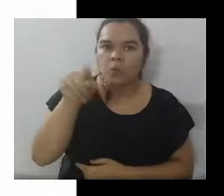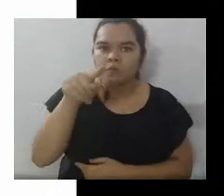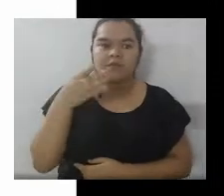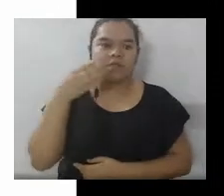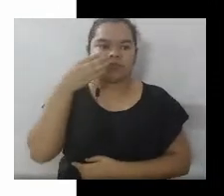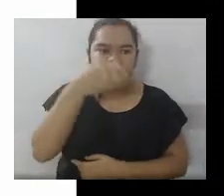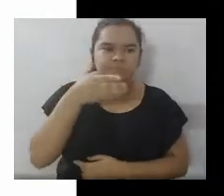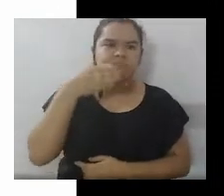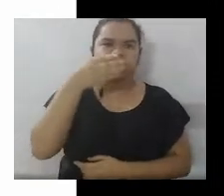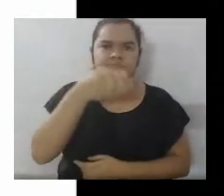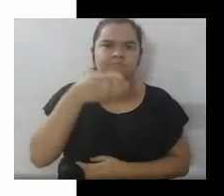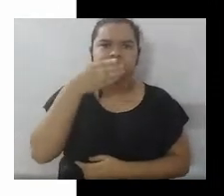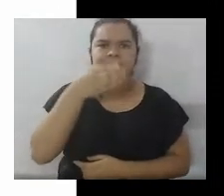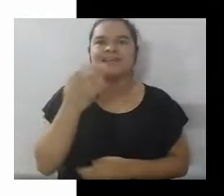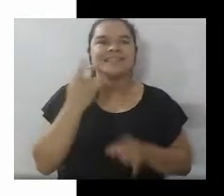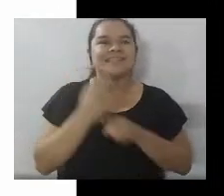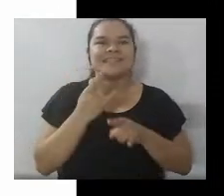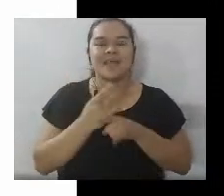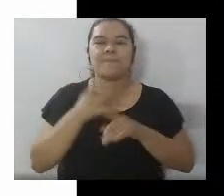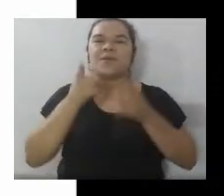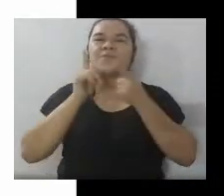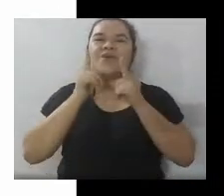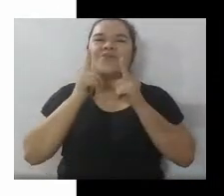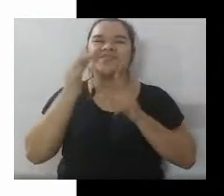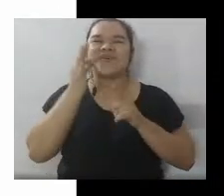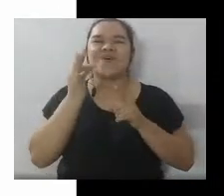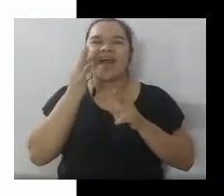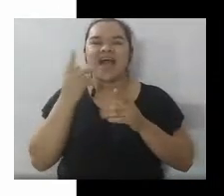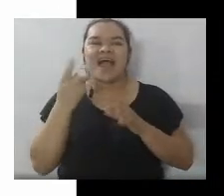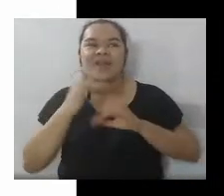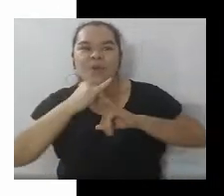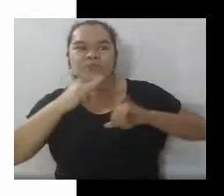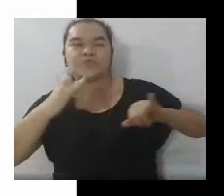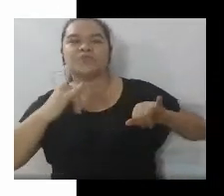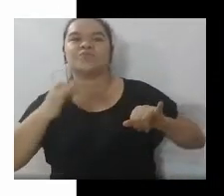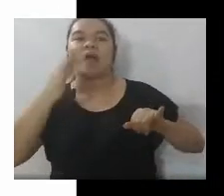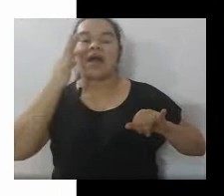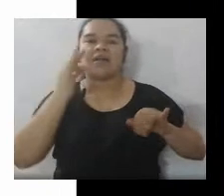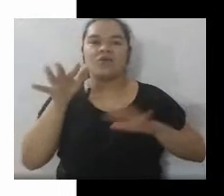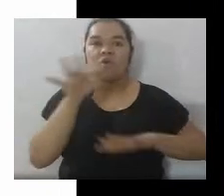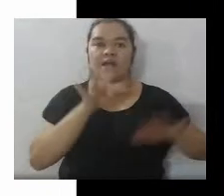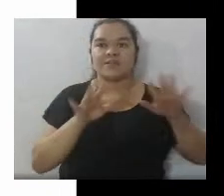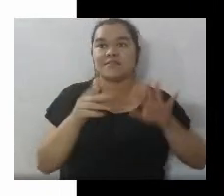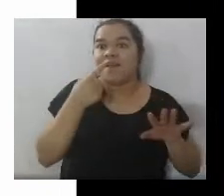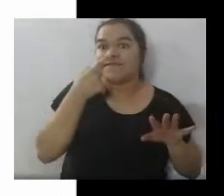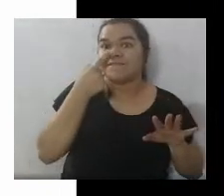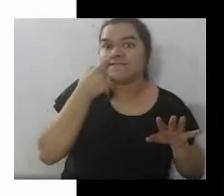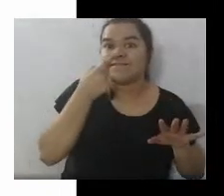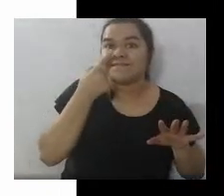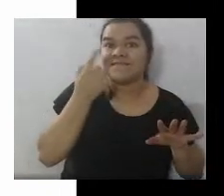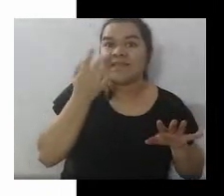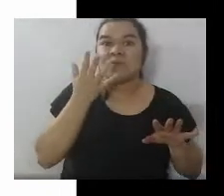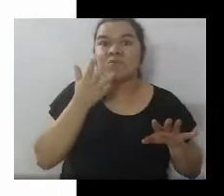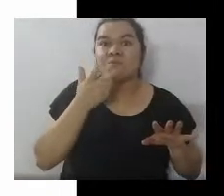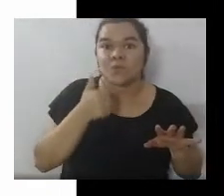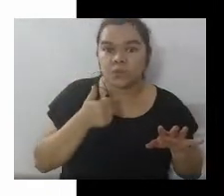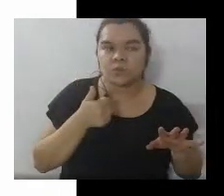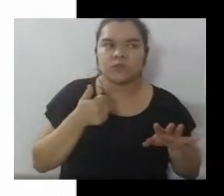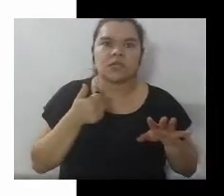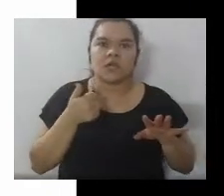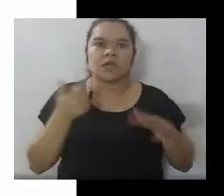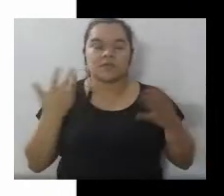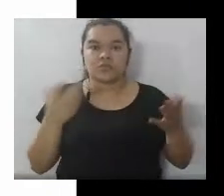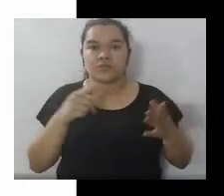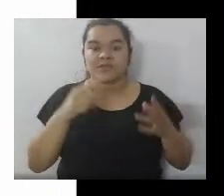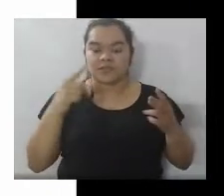aparecen, porque siempre hay un profesor que nos tira una cuerda para hacer alguna actividad rentada o no rentada,